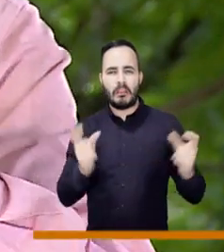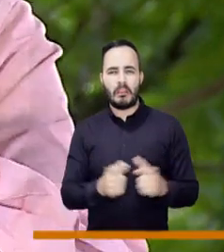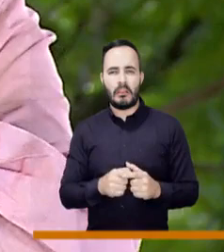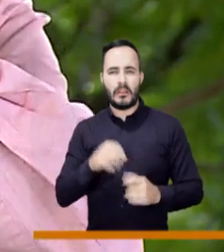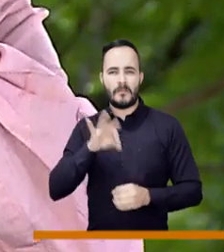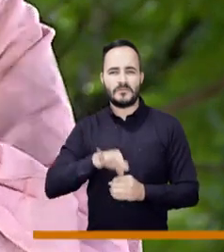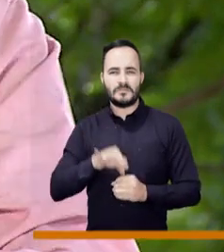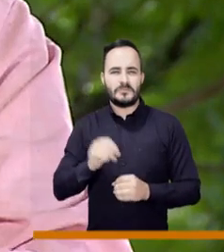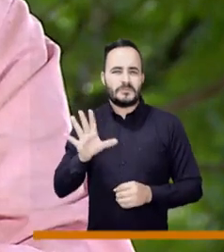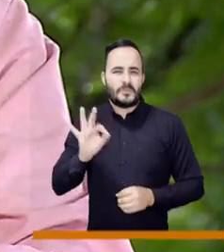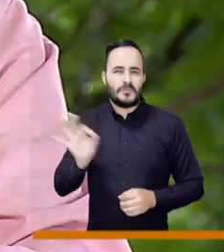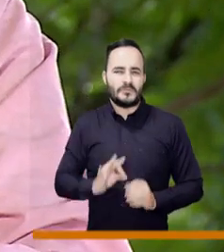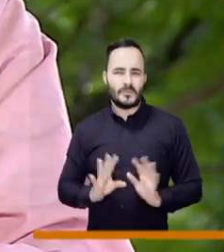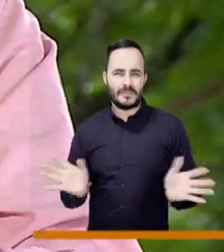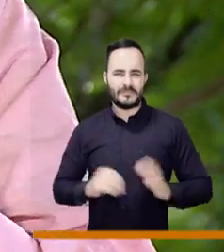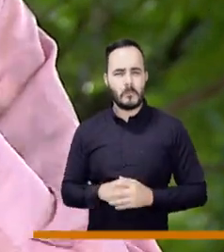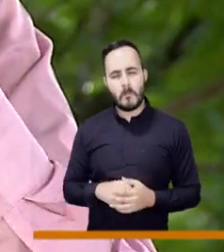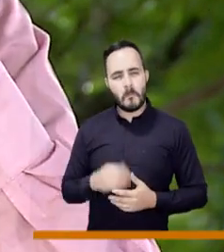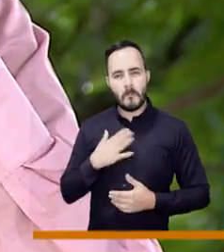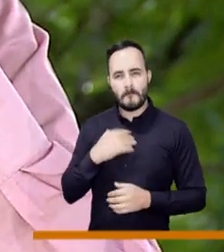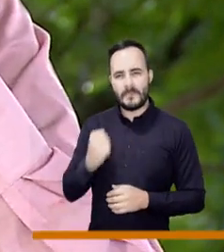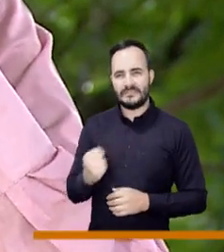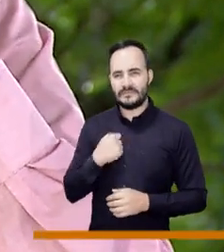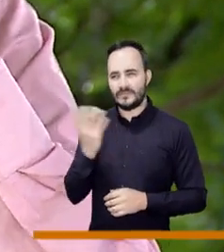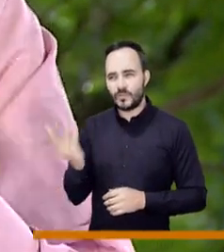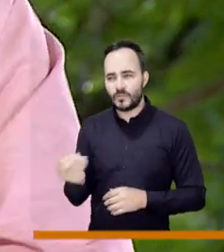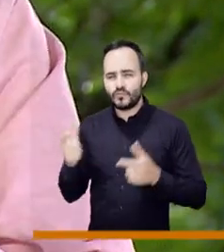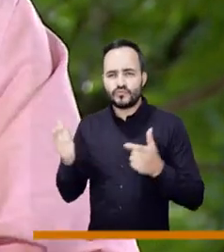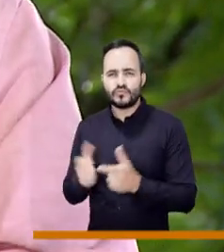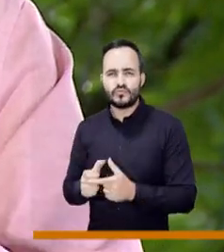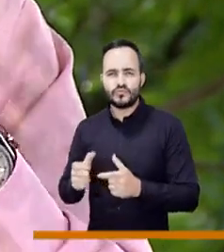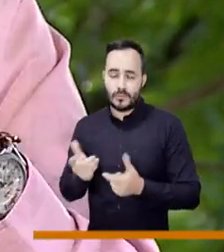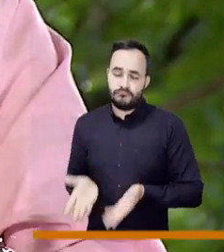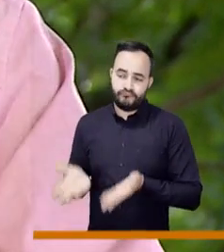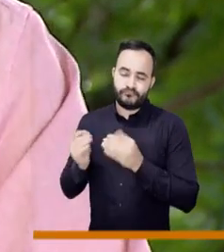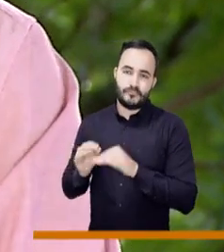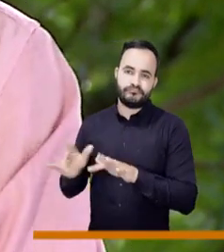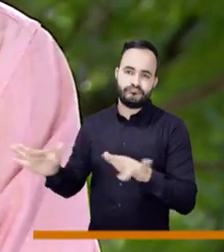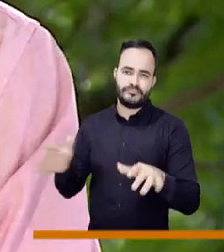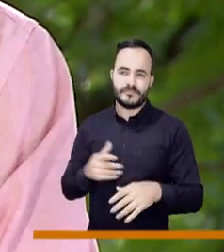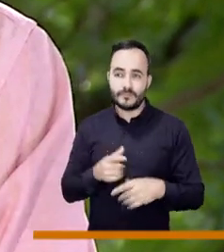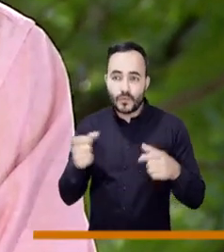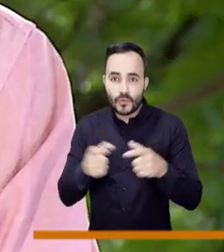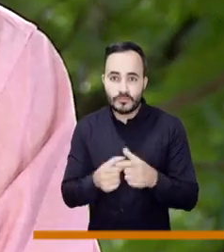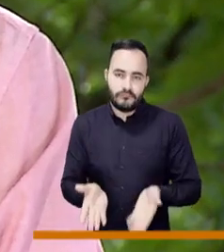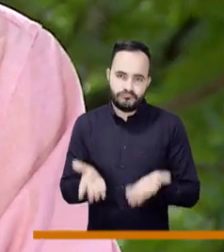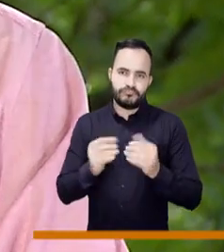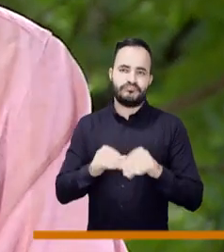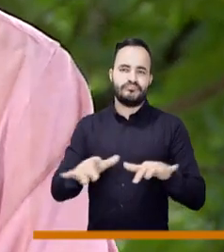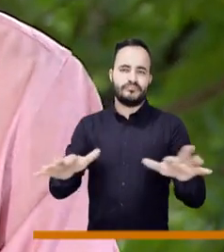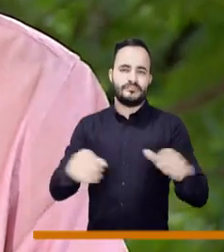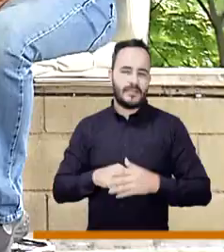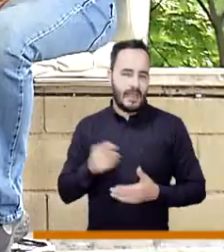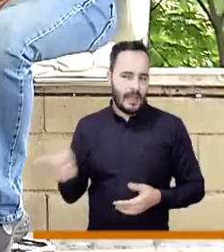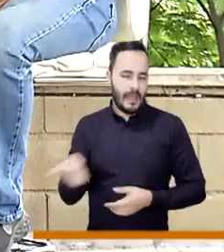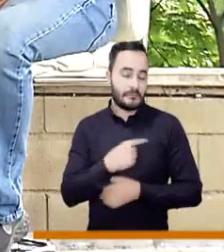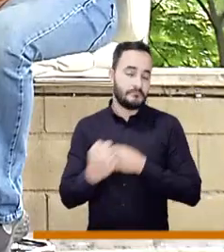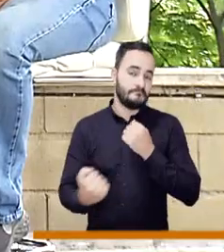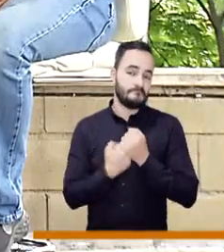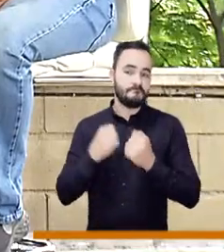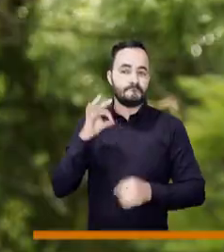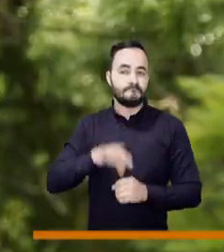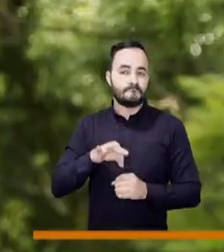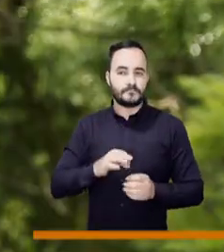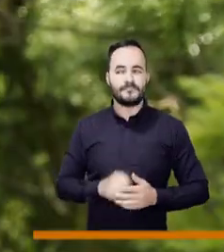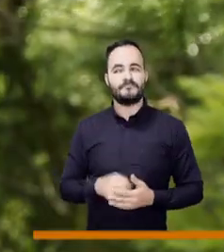A mí me gusta convencer grupos pequeños para que se vuelvan multiplicadores y nos den la posibilidad de acceder nuevamente al Consejo de Medellín. La